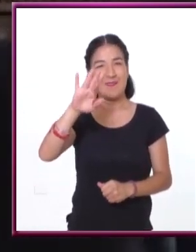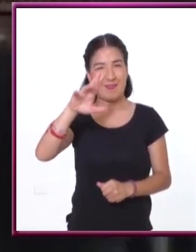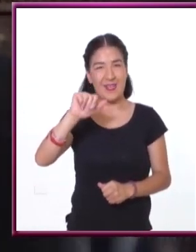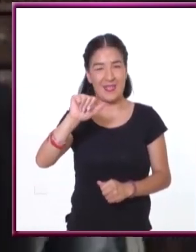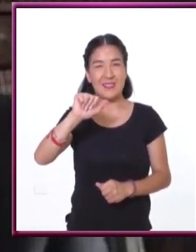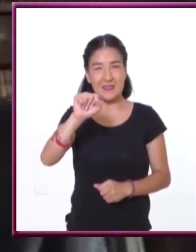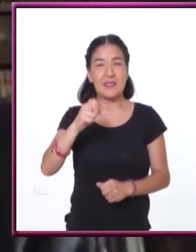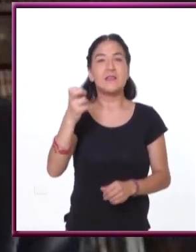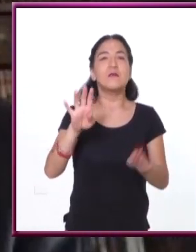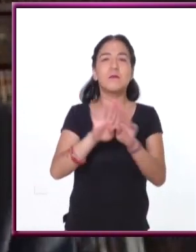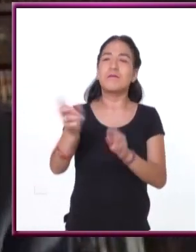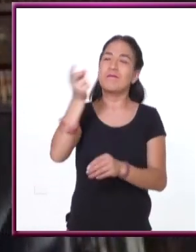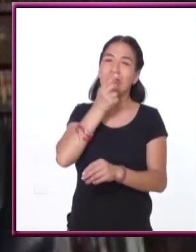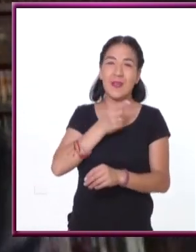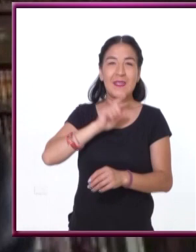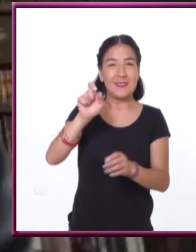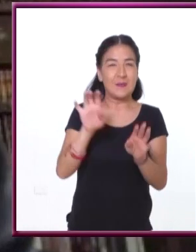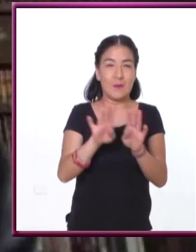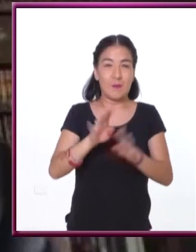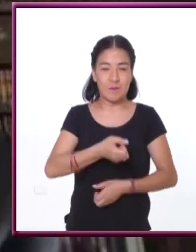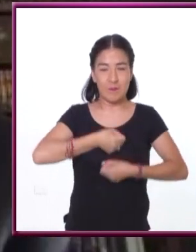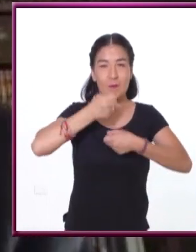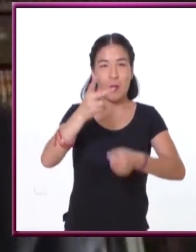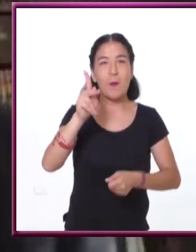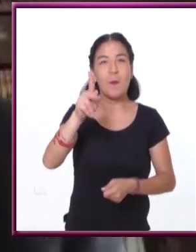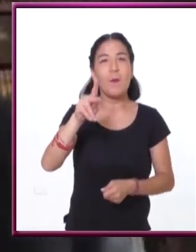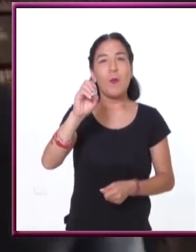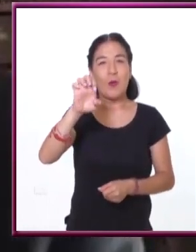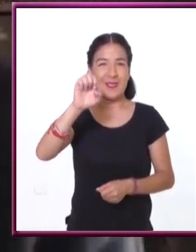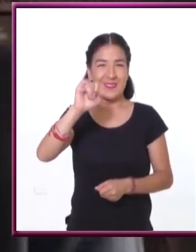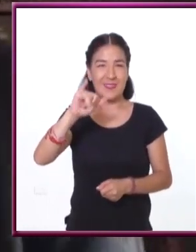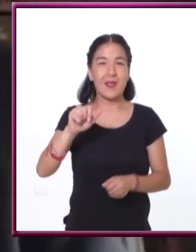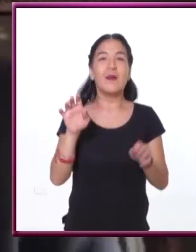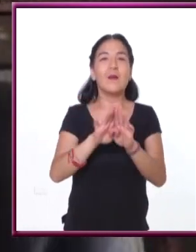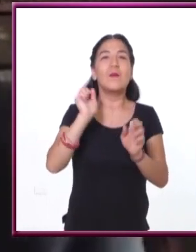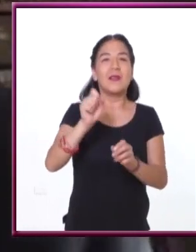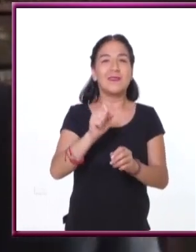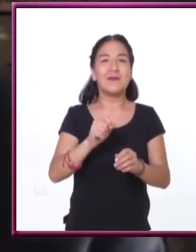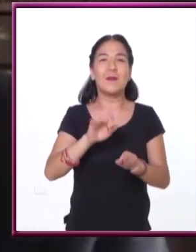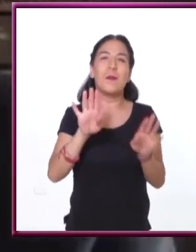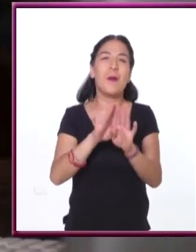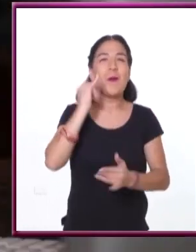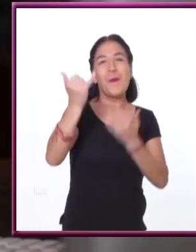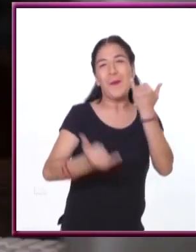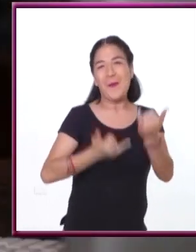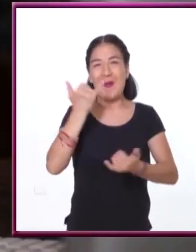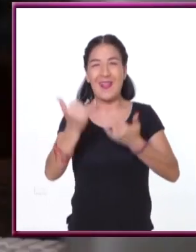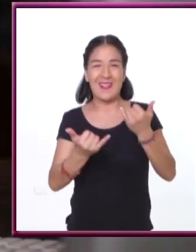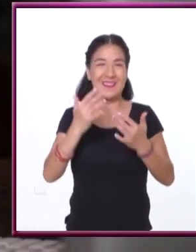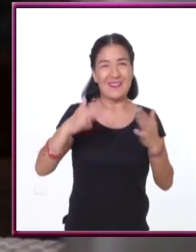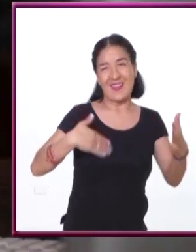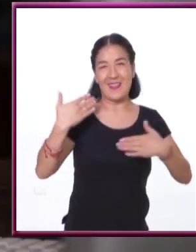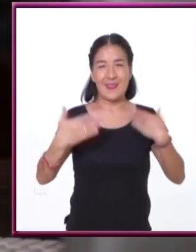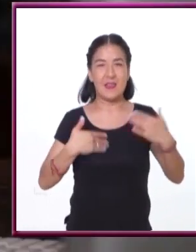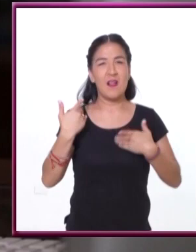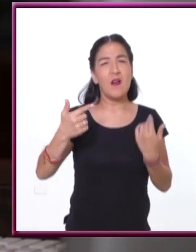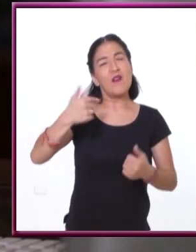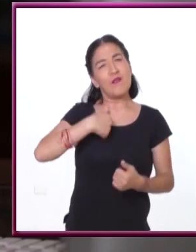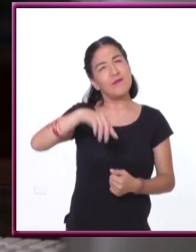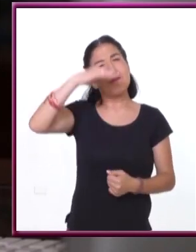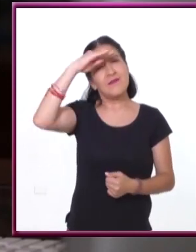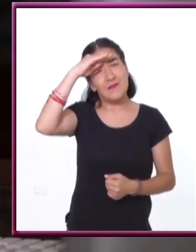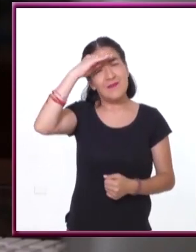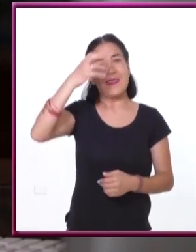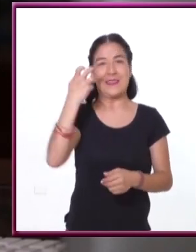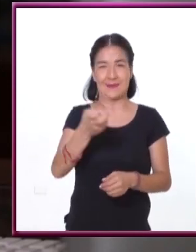una vez que la poesía se parece un poco mucho a echar relajo. Y yo pensé, un